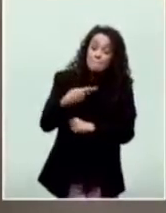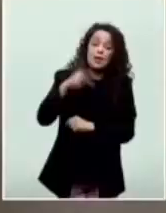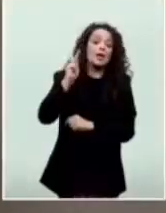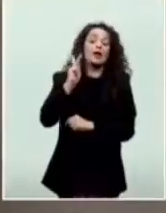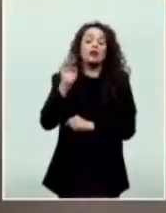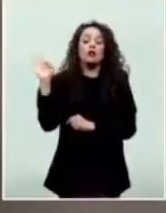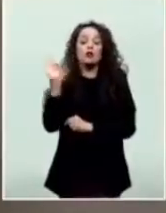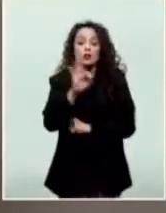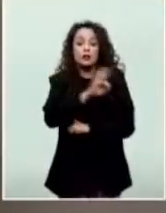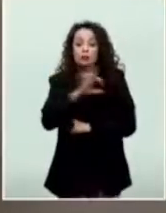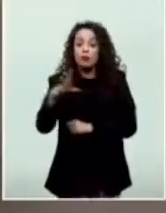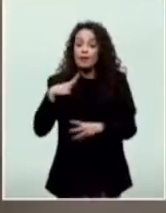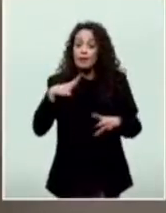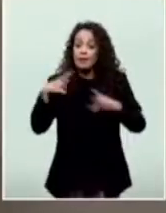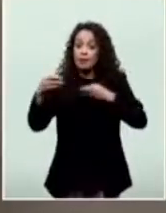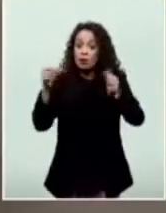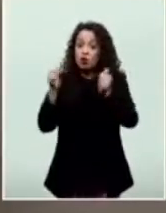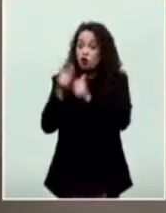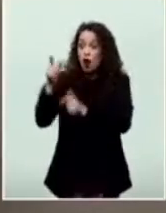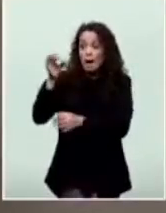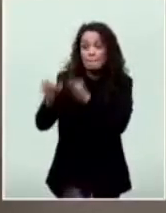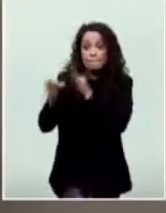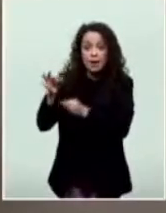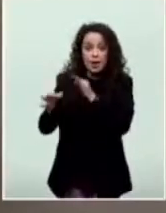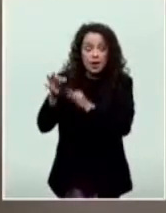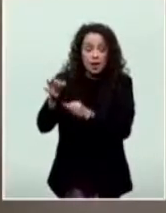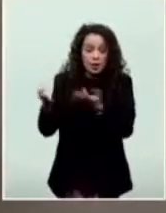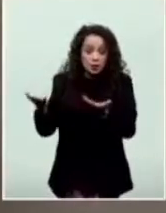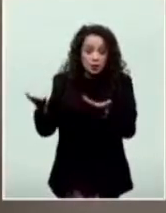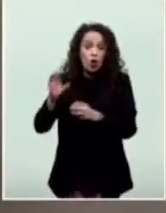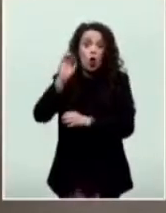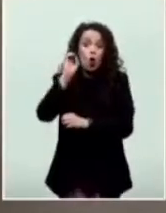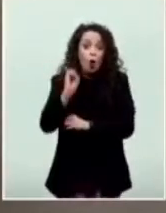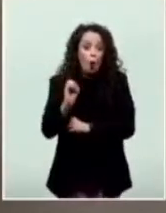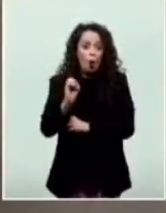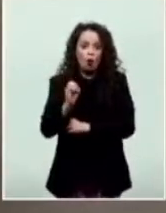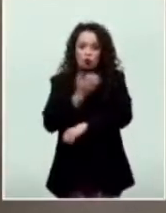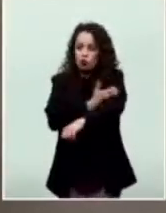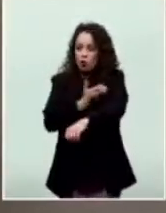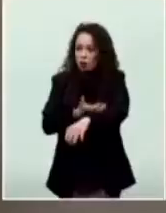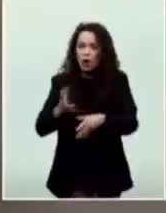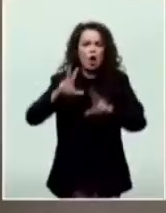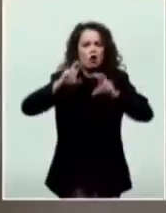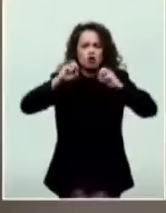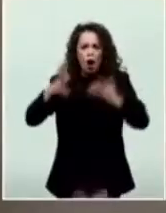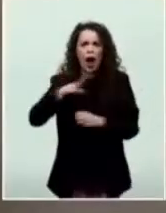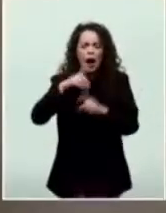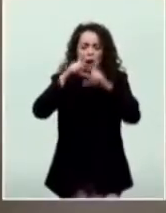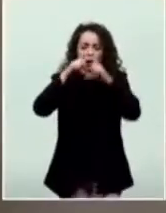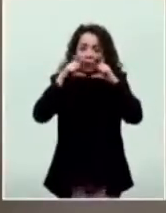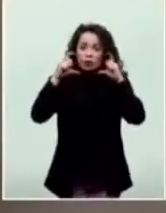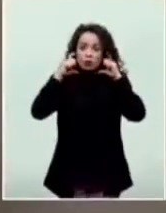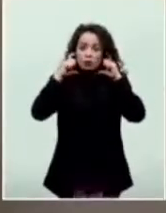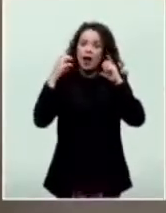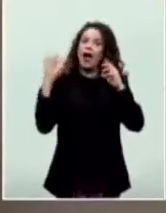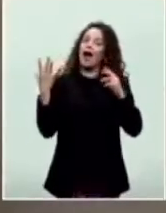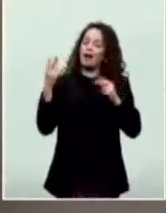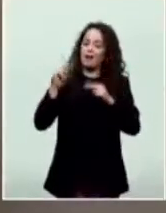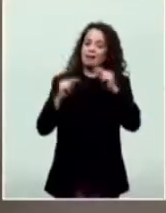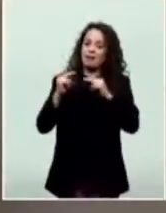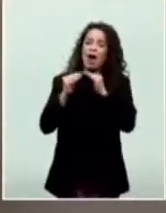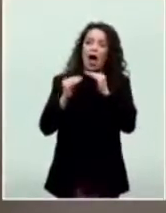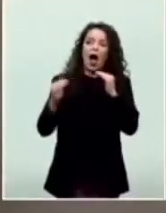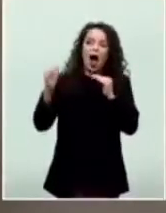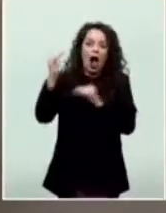que pudiera haber contagios con los ministros o con nuestros colaboradores, a pesar de usar cubrebocas, era alto. Entonces, consideré que no